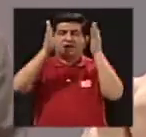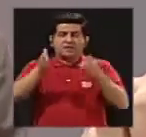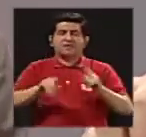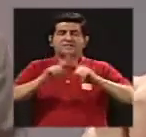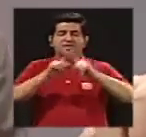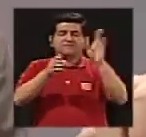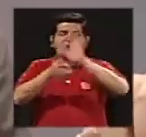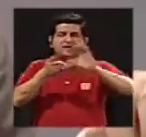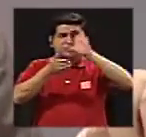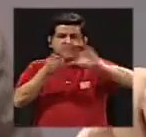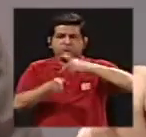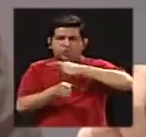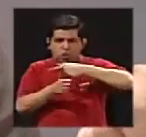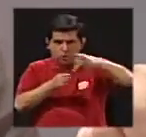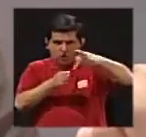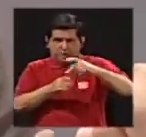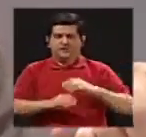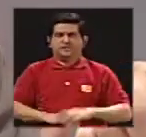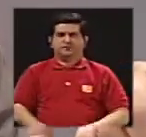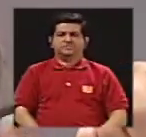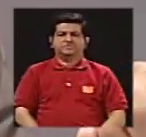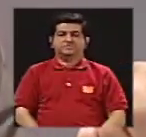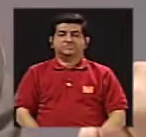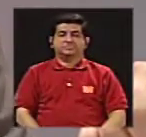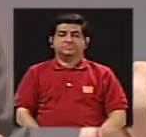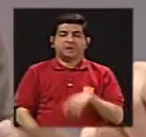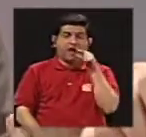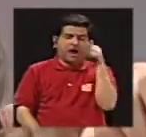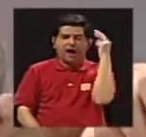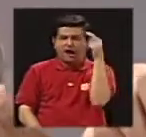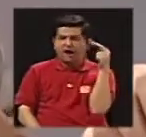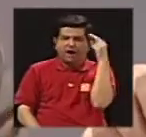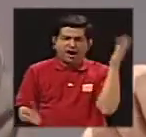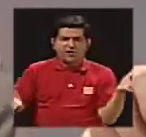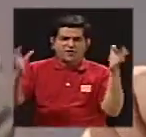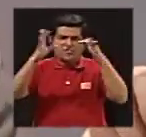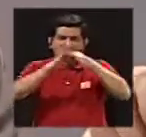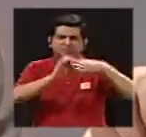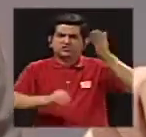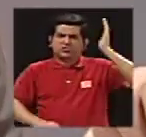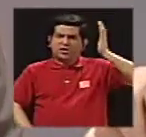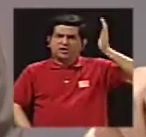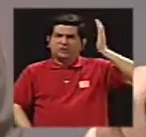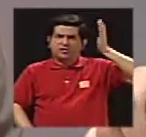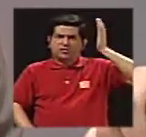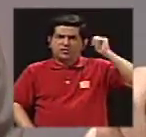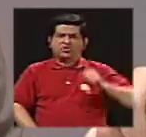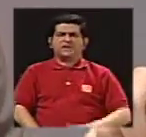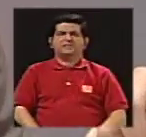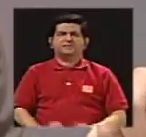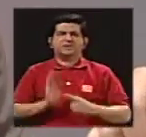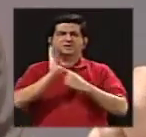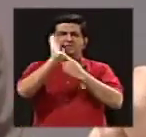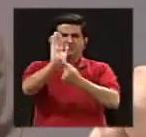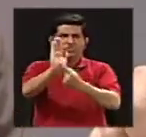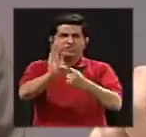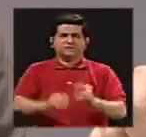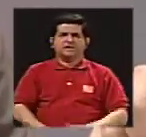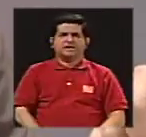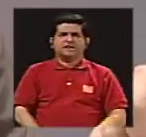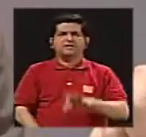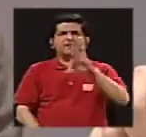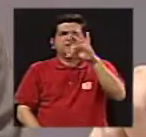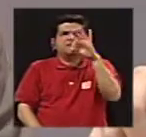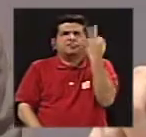colegios profesionales este vamos a reflexionar alrededor de ponencias eh presentadas que en